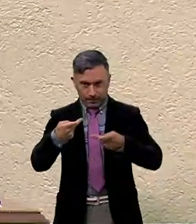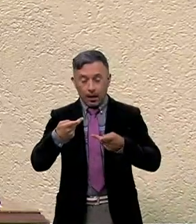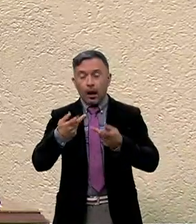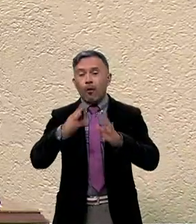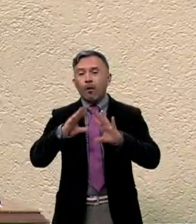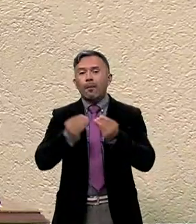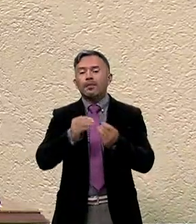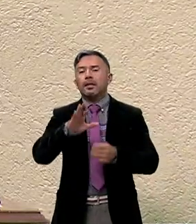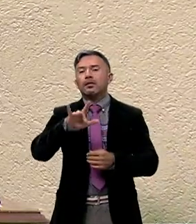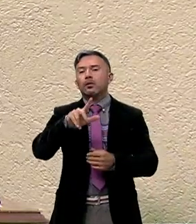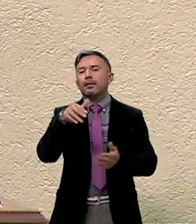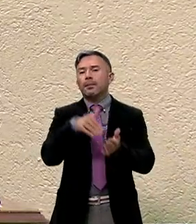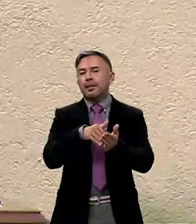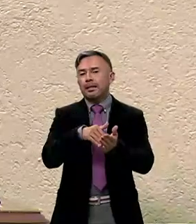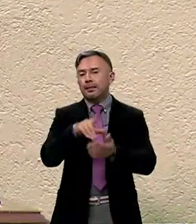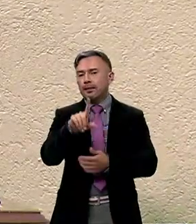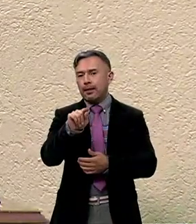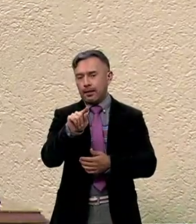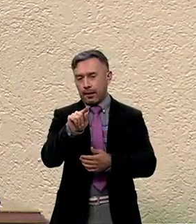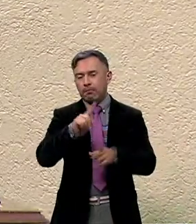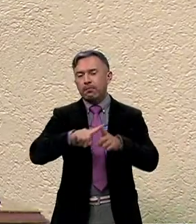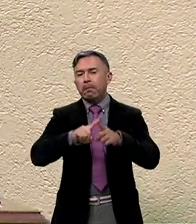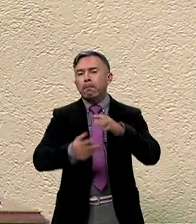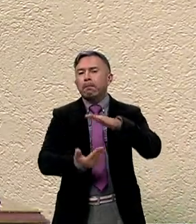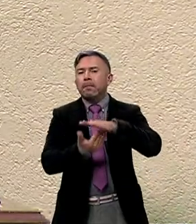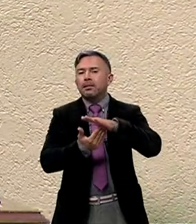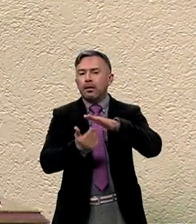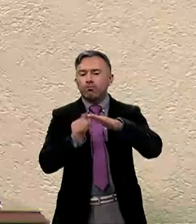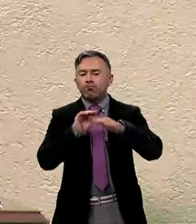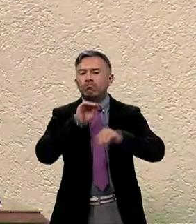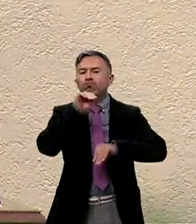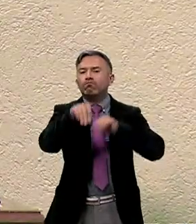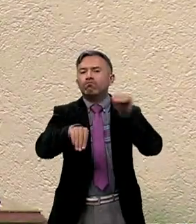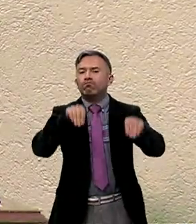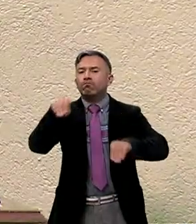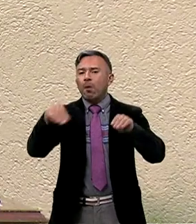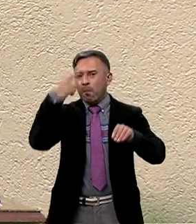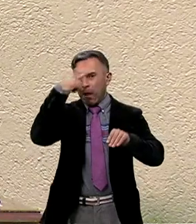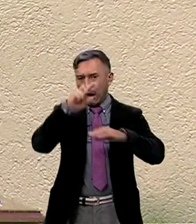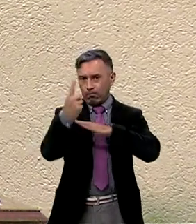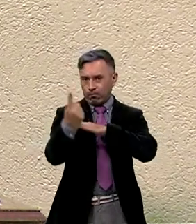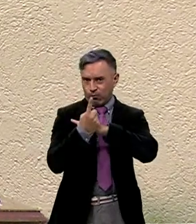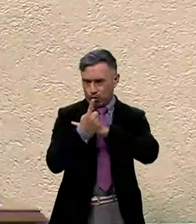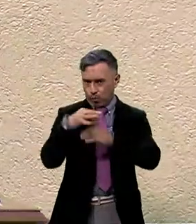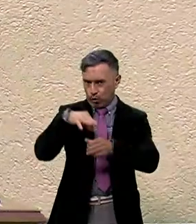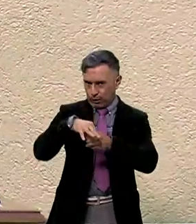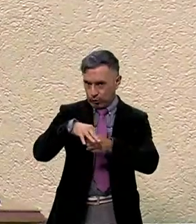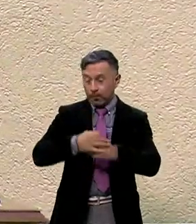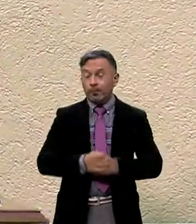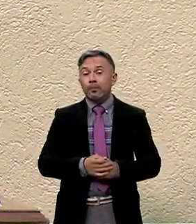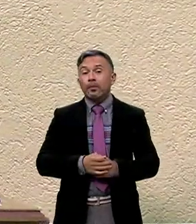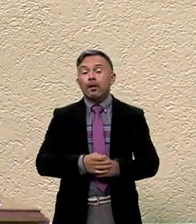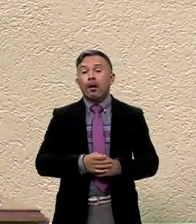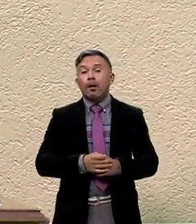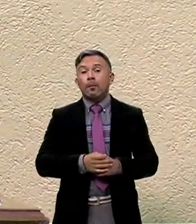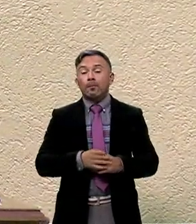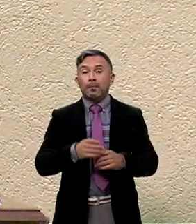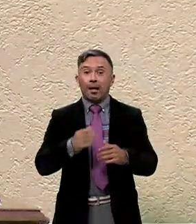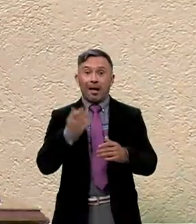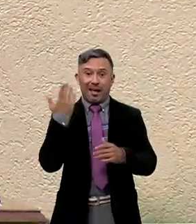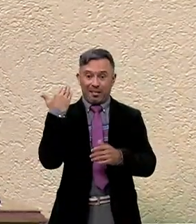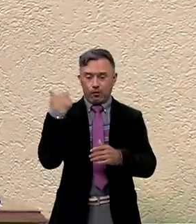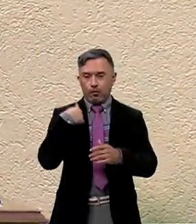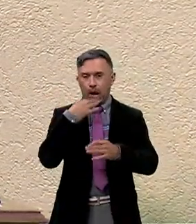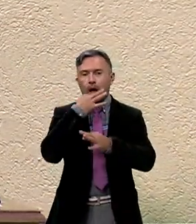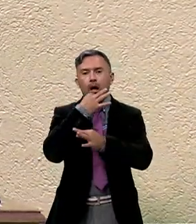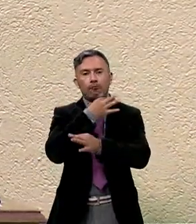70 mesas receptoras de votación como lo informe la jornada de consulta popular se desarrolló en orden